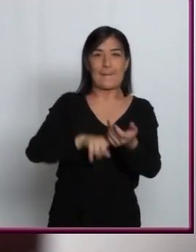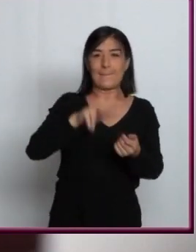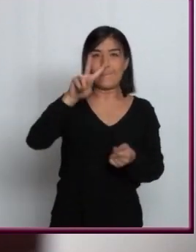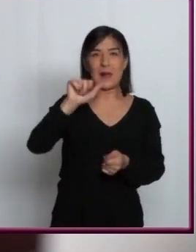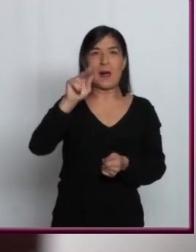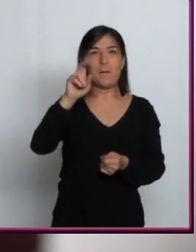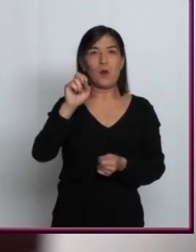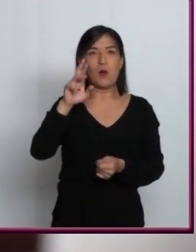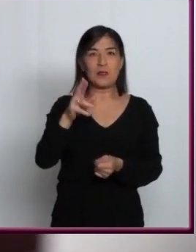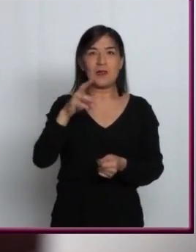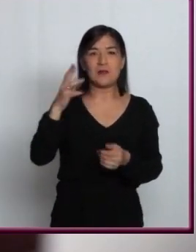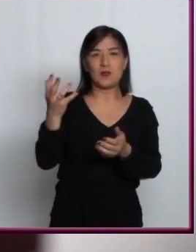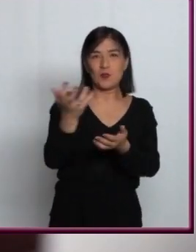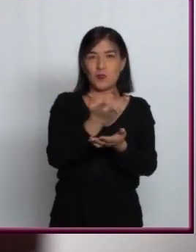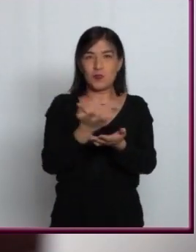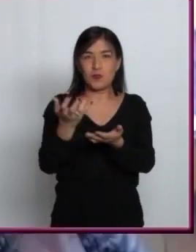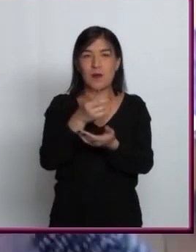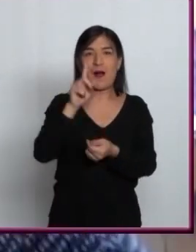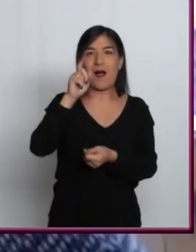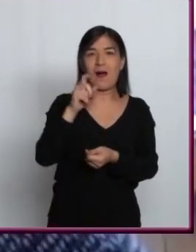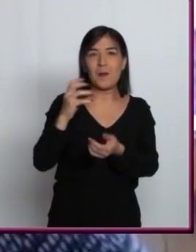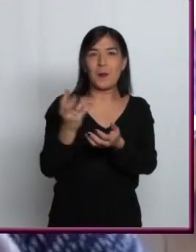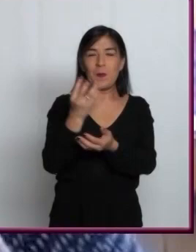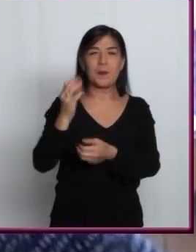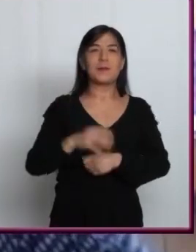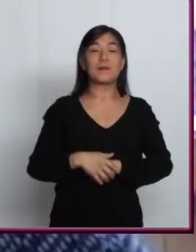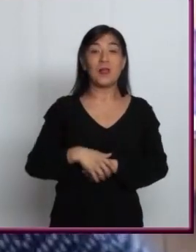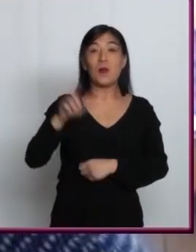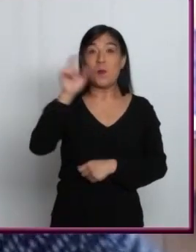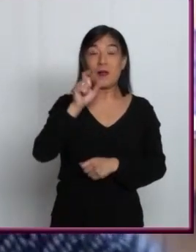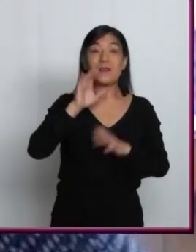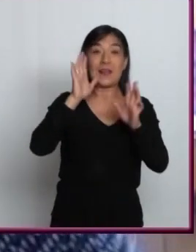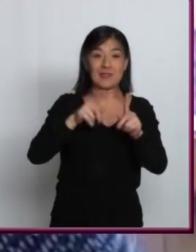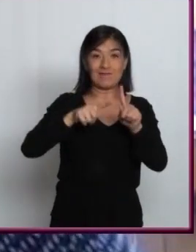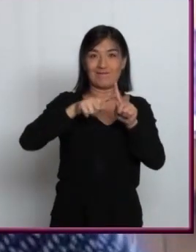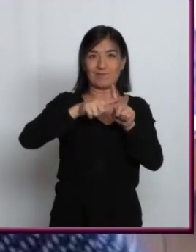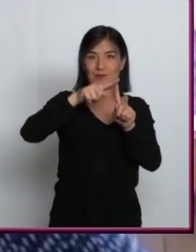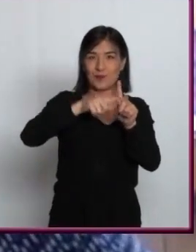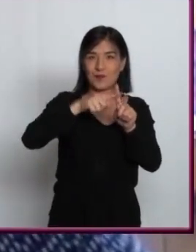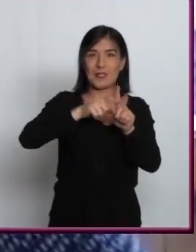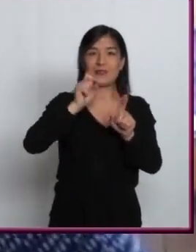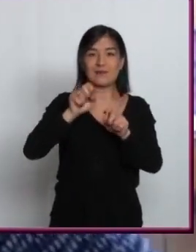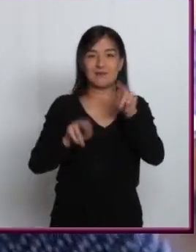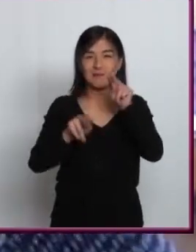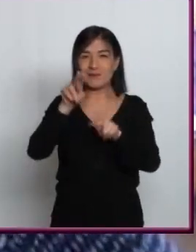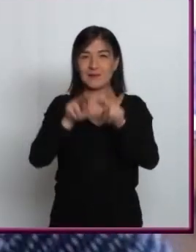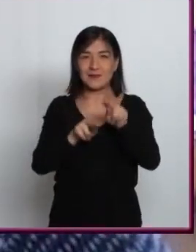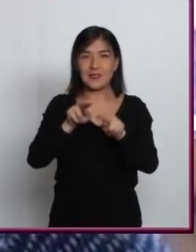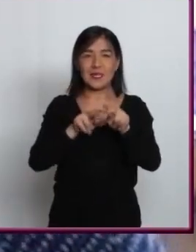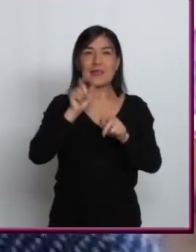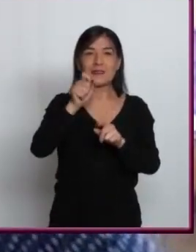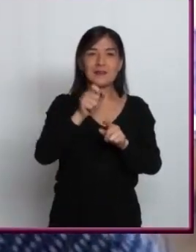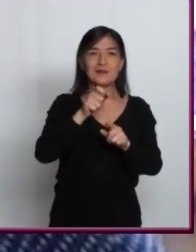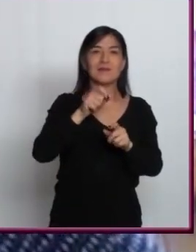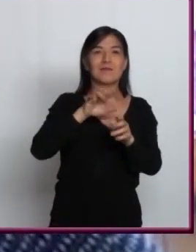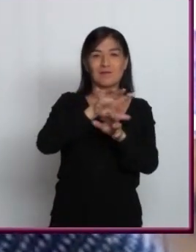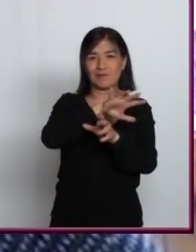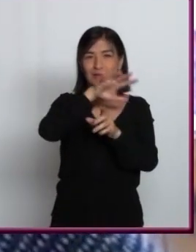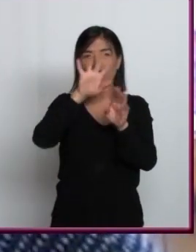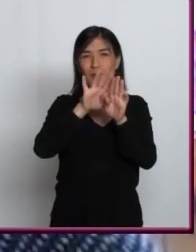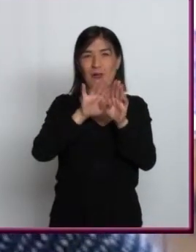un exoplaneta? Entonces, cuando podemos medir no solo la temperatura de la atmósfera, pero además vemos